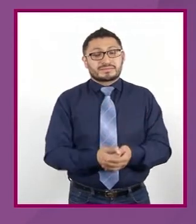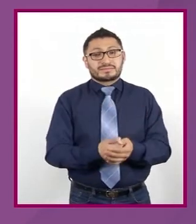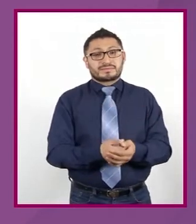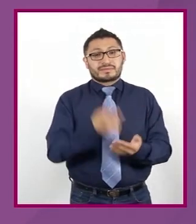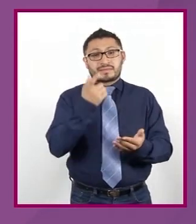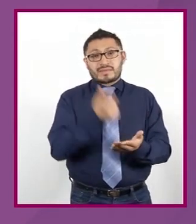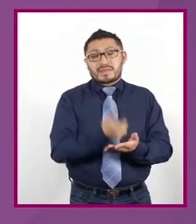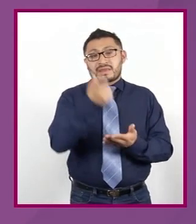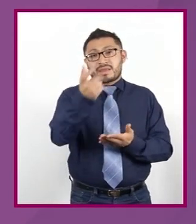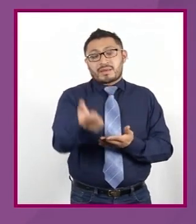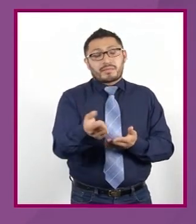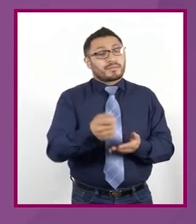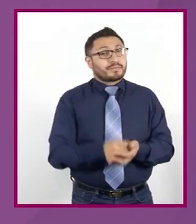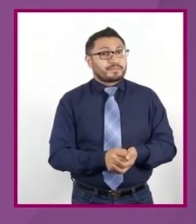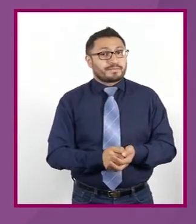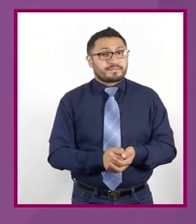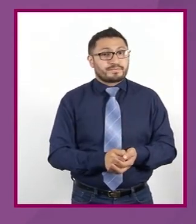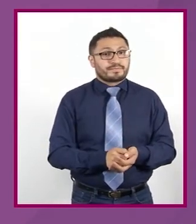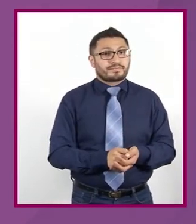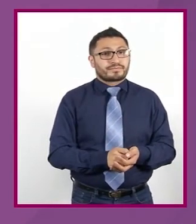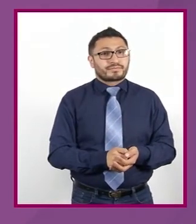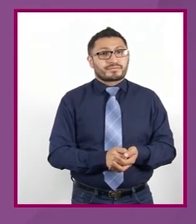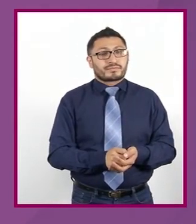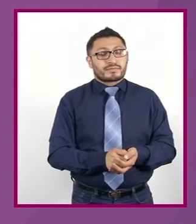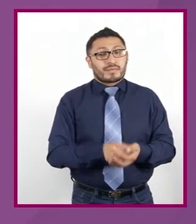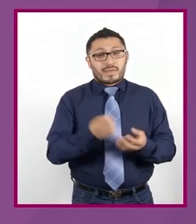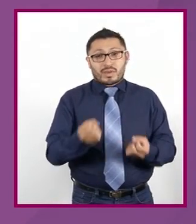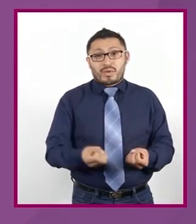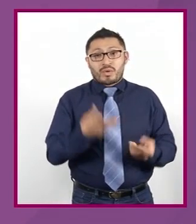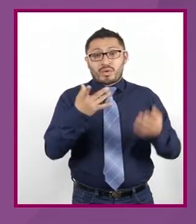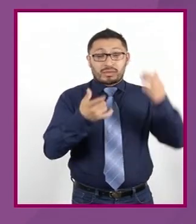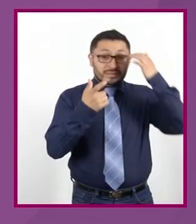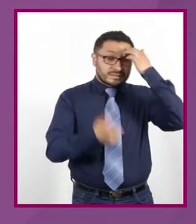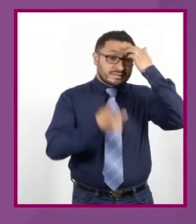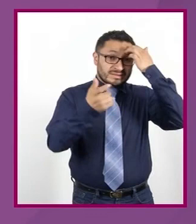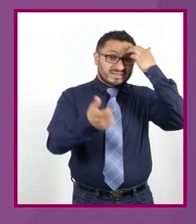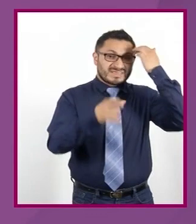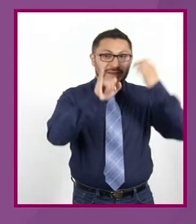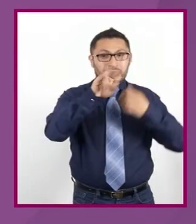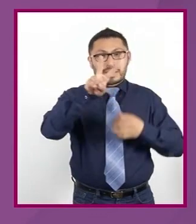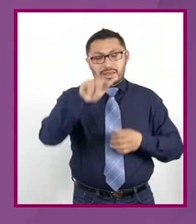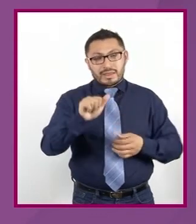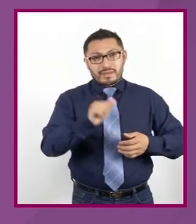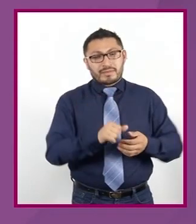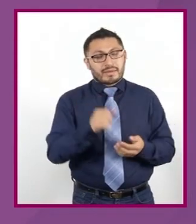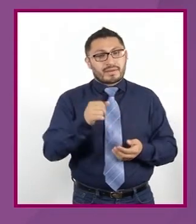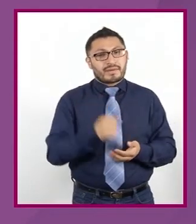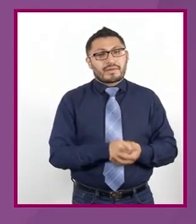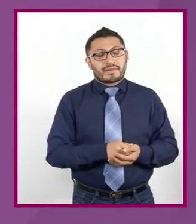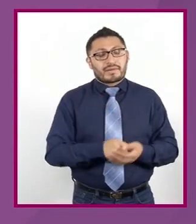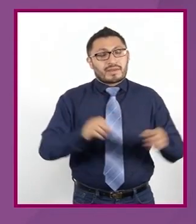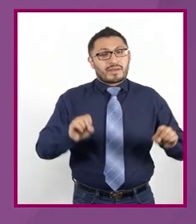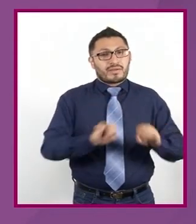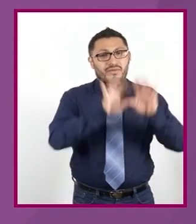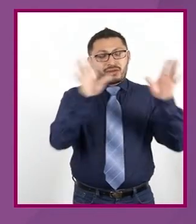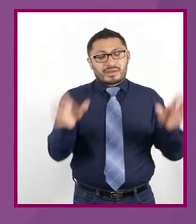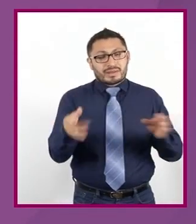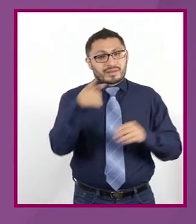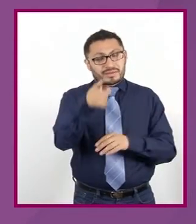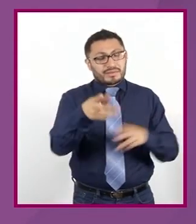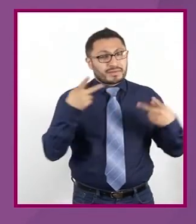Importe pagado por el bien o servicio. Cantidad que se paga por el IVA. Aclaración para el